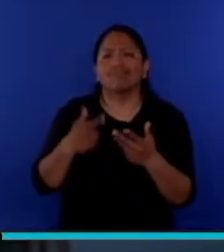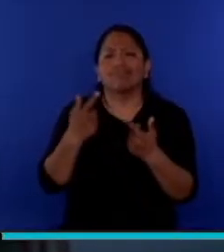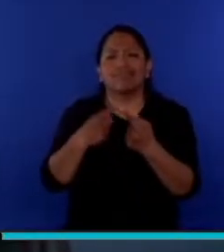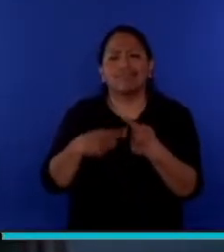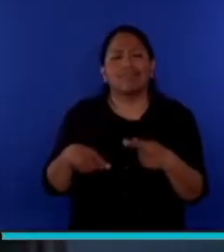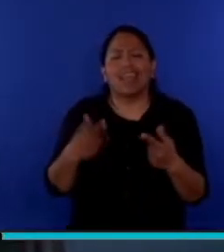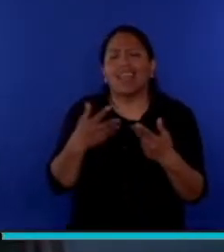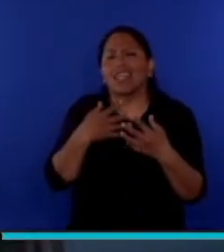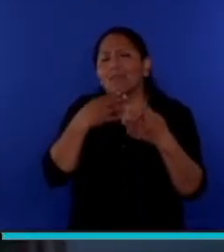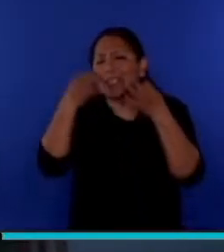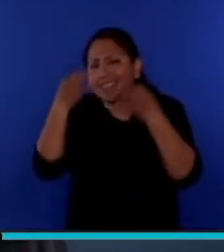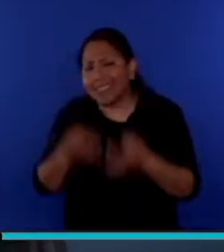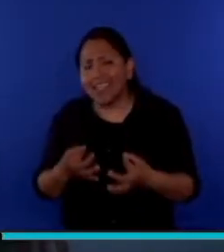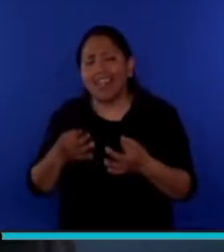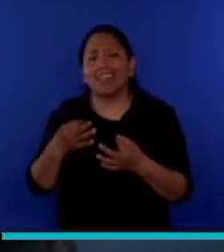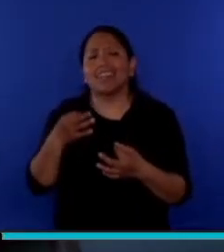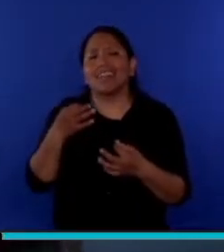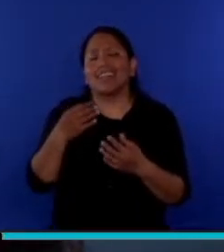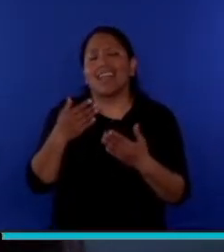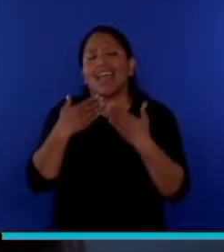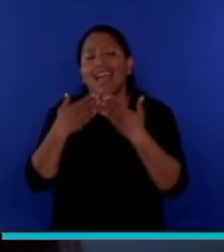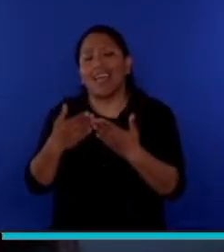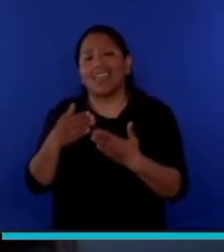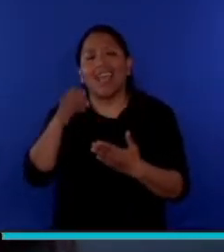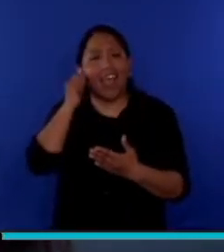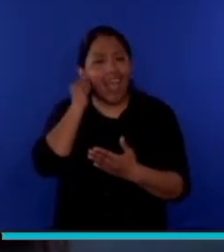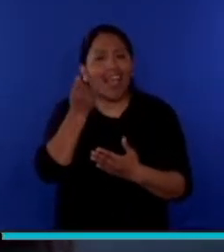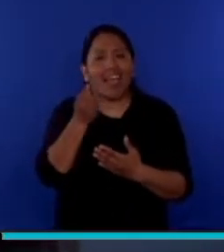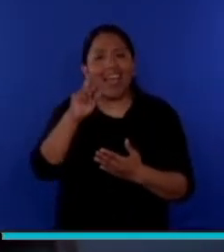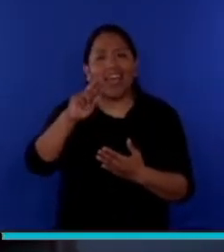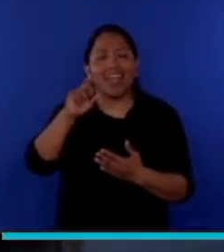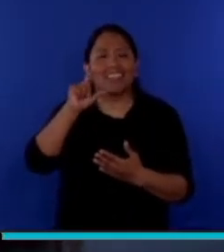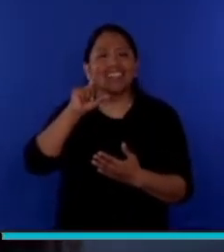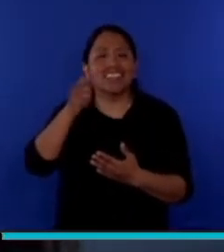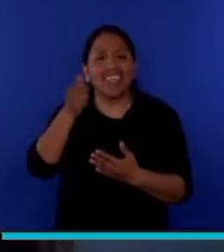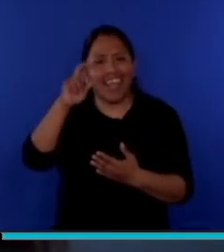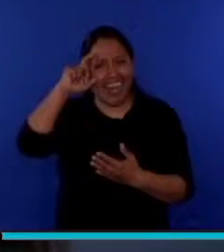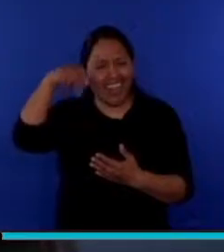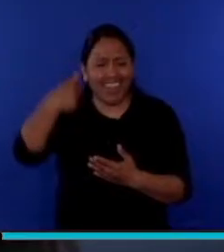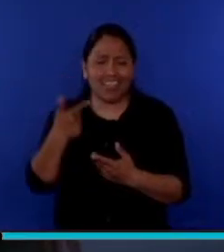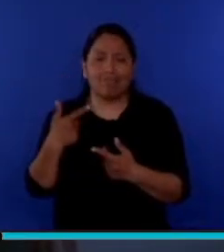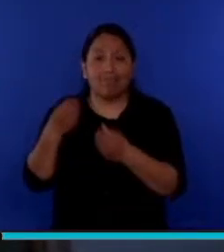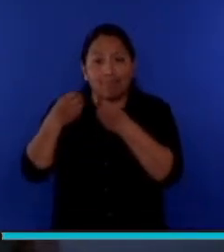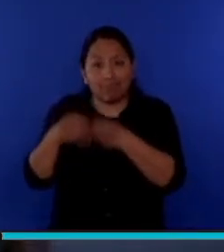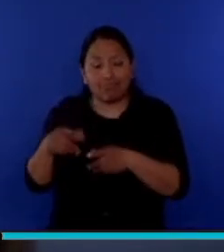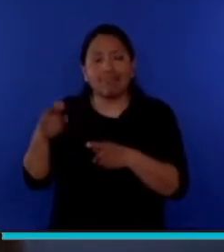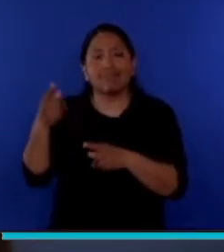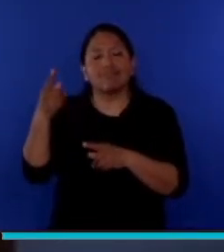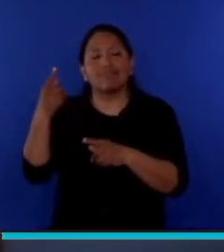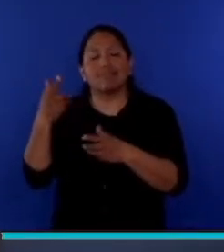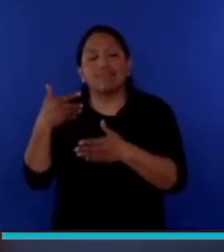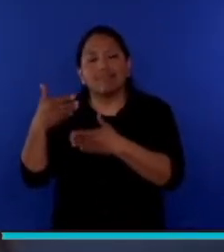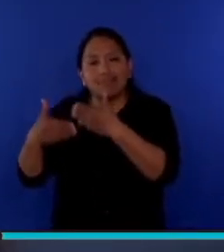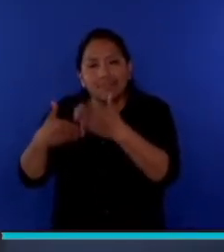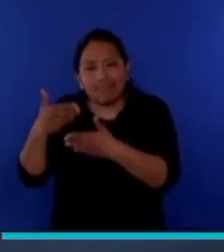y en especial le quiero agradecer a Diego García Arena, que hemos atravesado e iniciado un tránsito de pensar